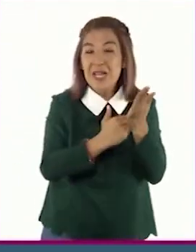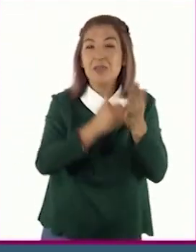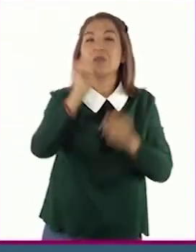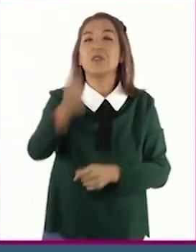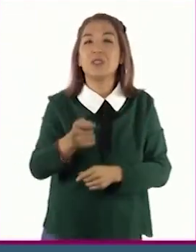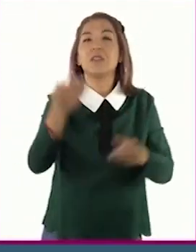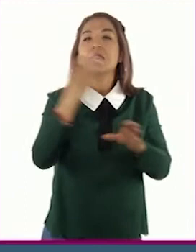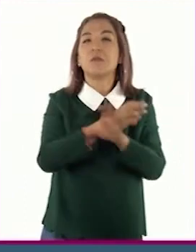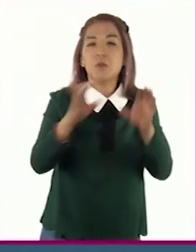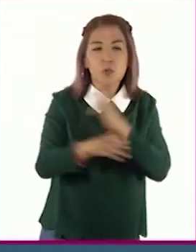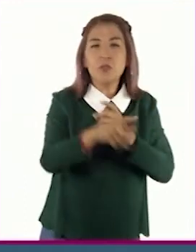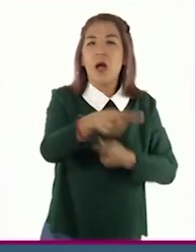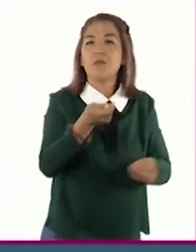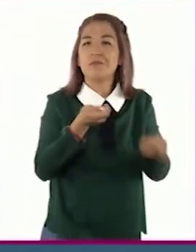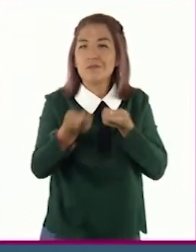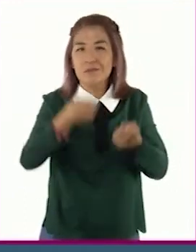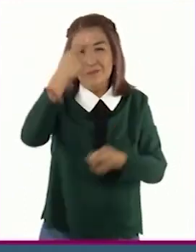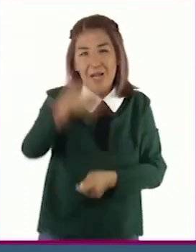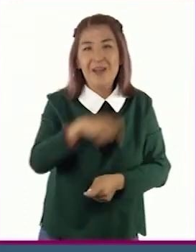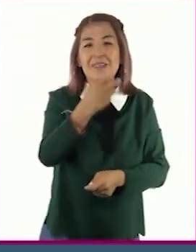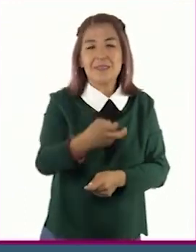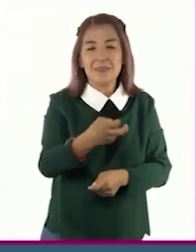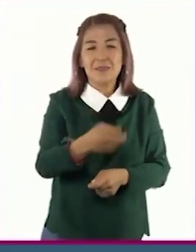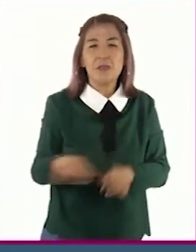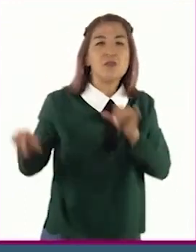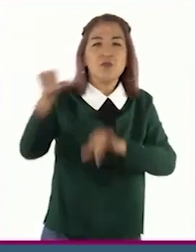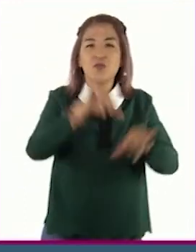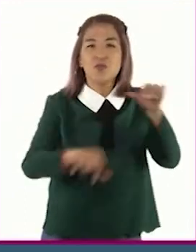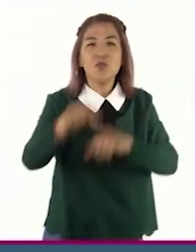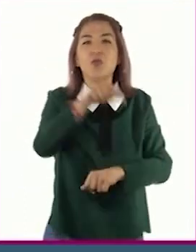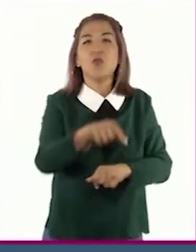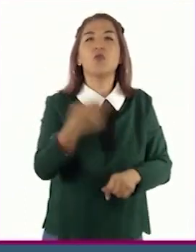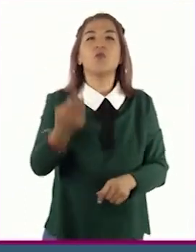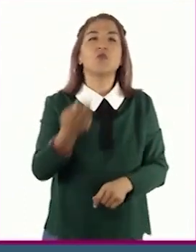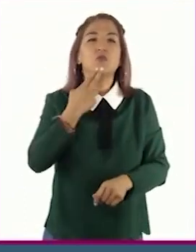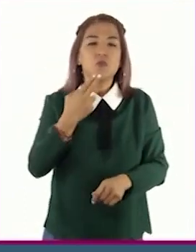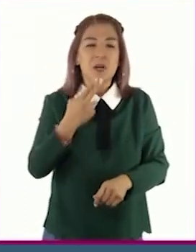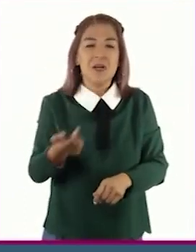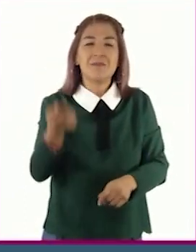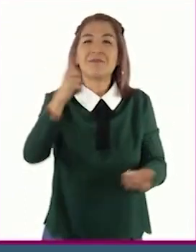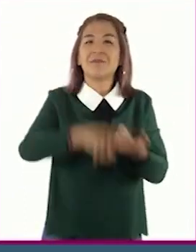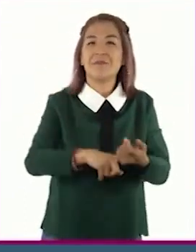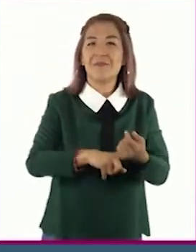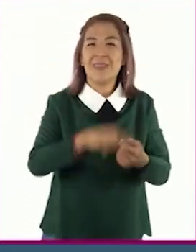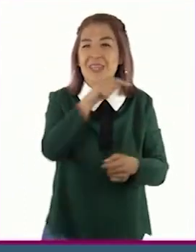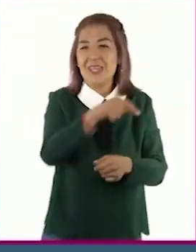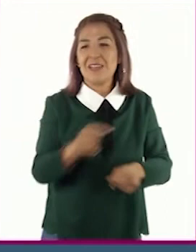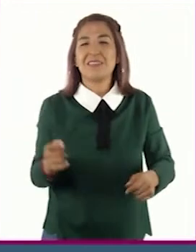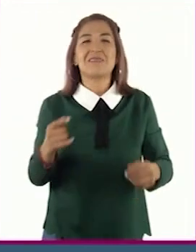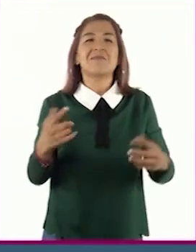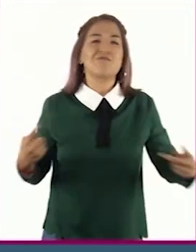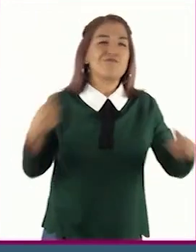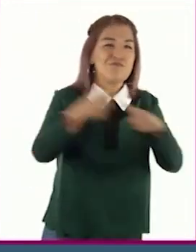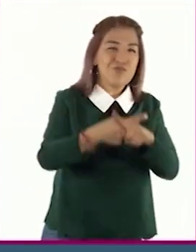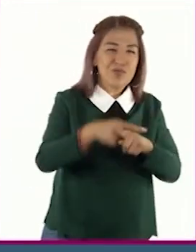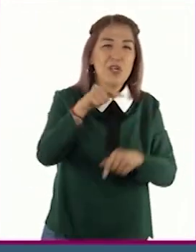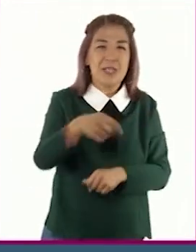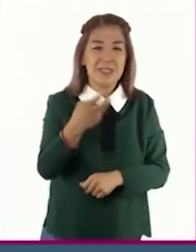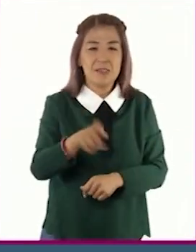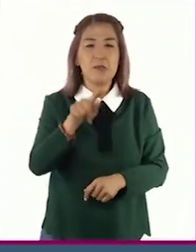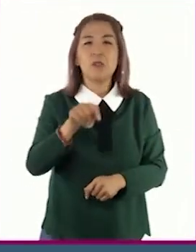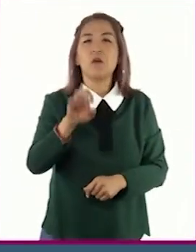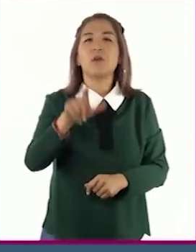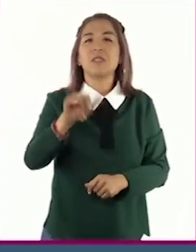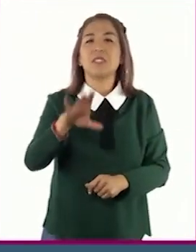en la regulación, digamos, de las concentraciones a las que podemos estar expuestos a ellos. Por ejemplo, pues